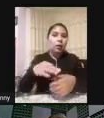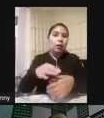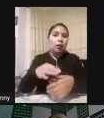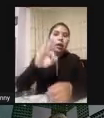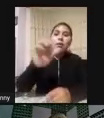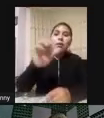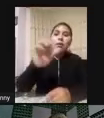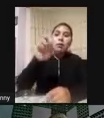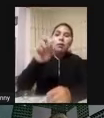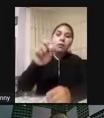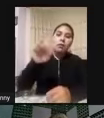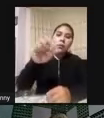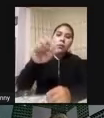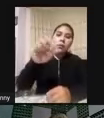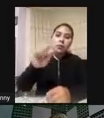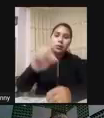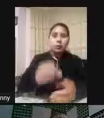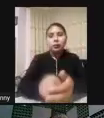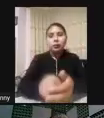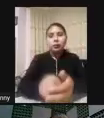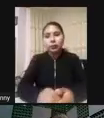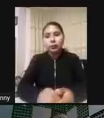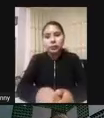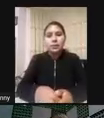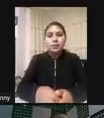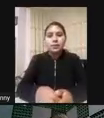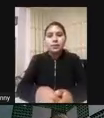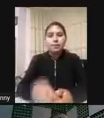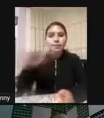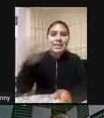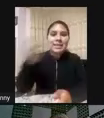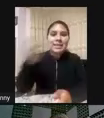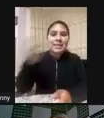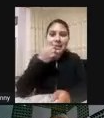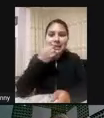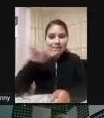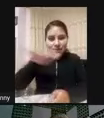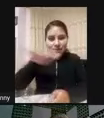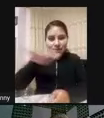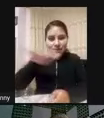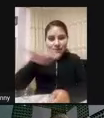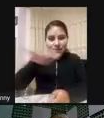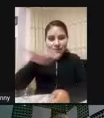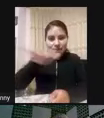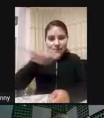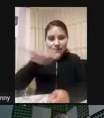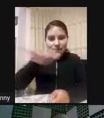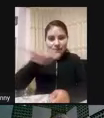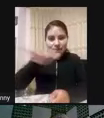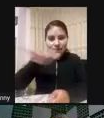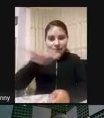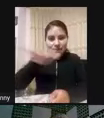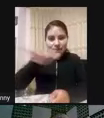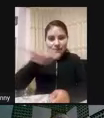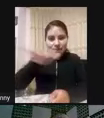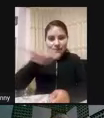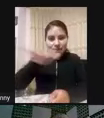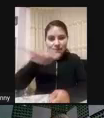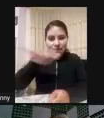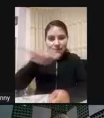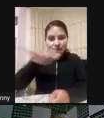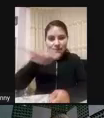Y no puede faltar también el área de odontología. O sea, un equipo multidisciplinario completamente completo que nos podemos apoyar